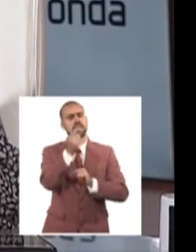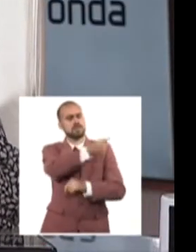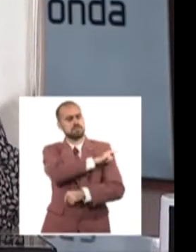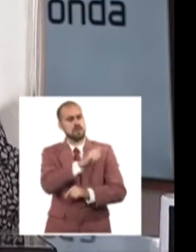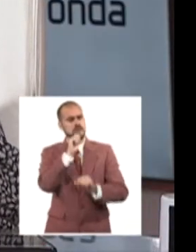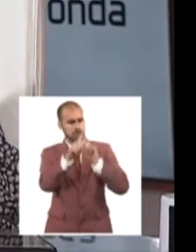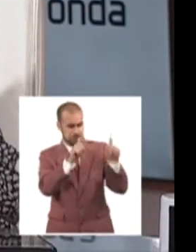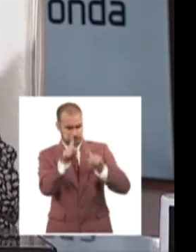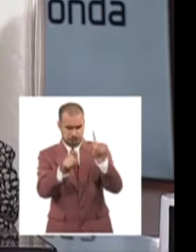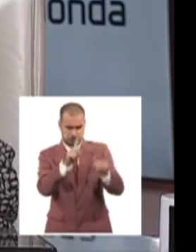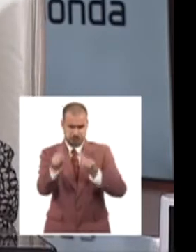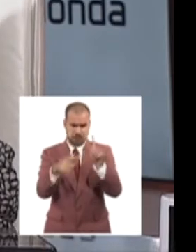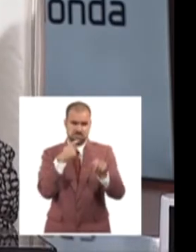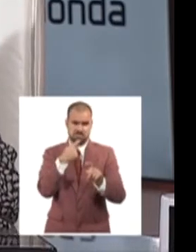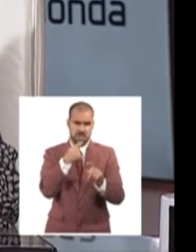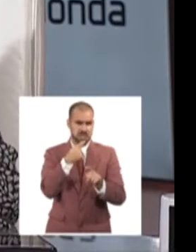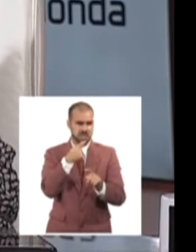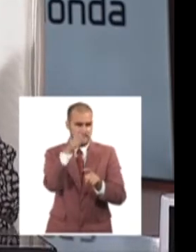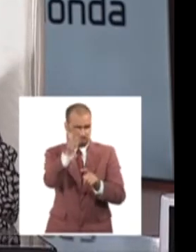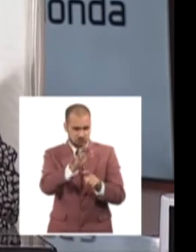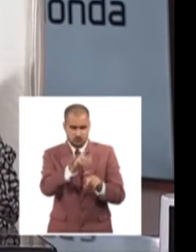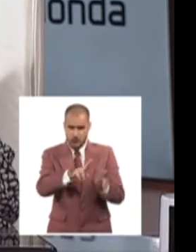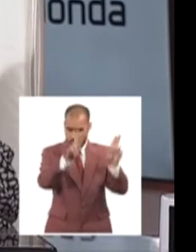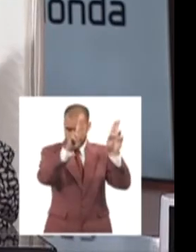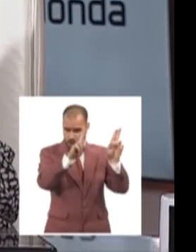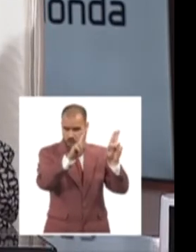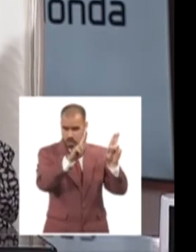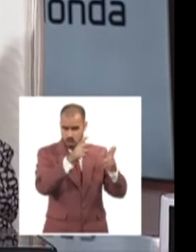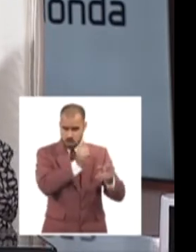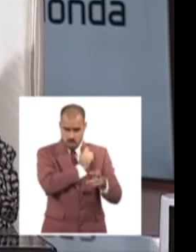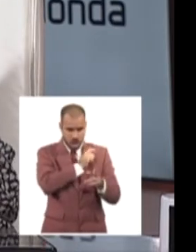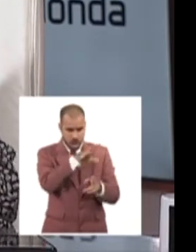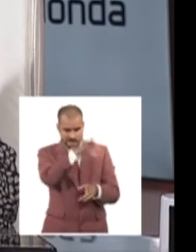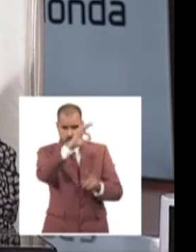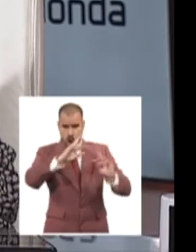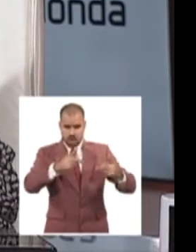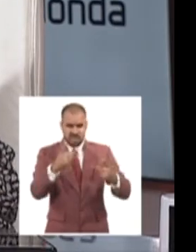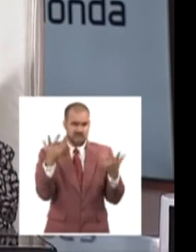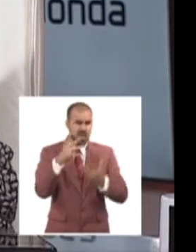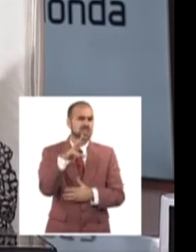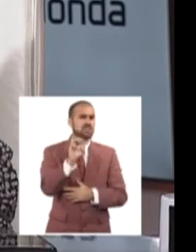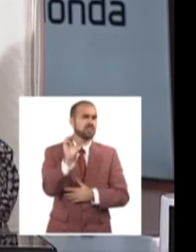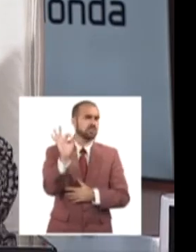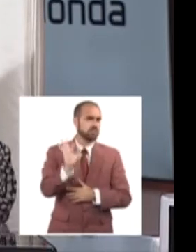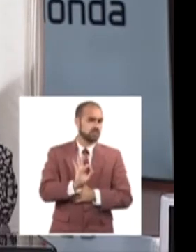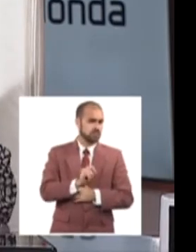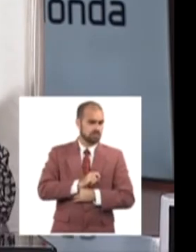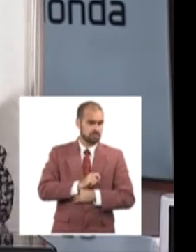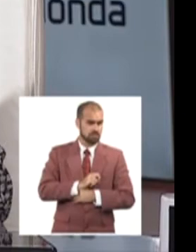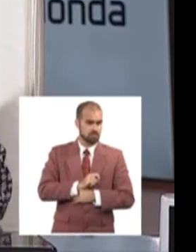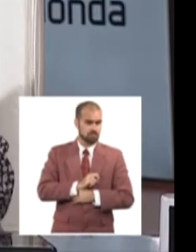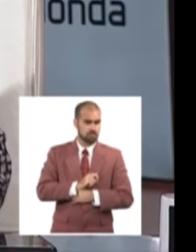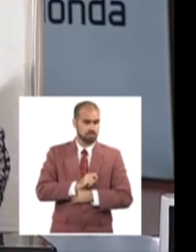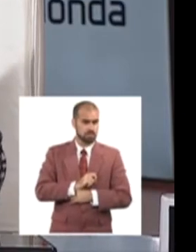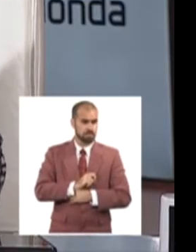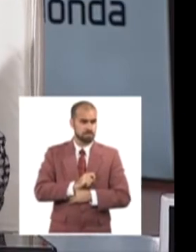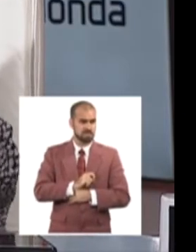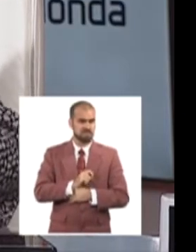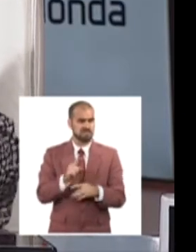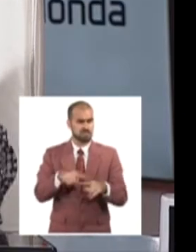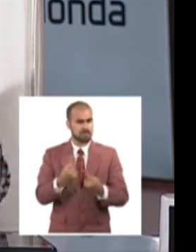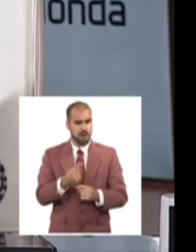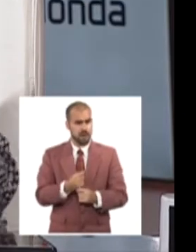30 por ciento de el electorado y eso está reducido a los anti petistas